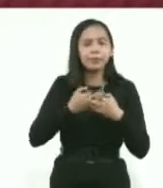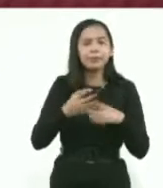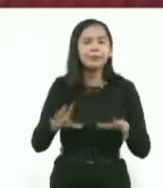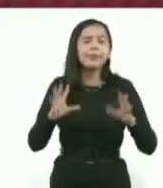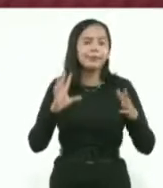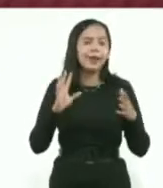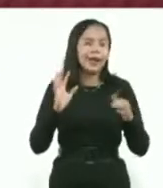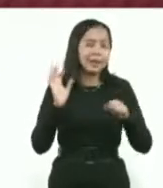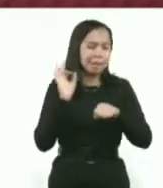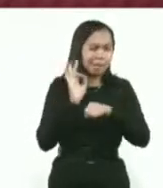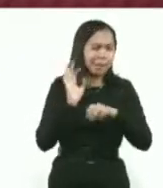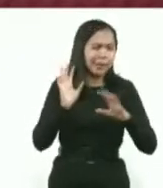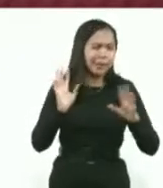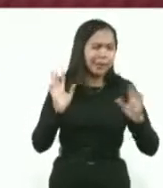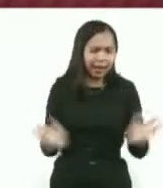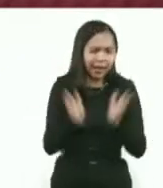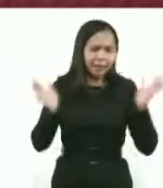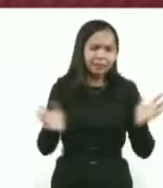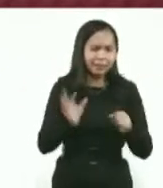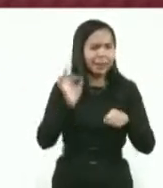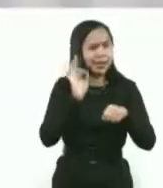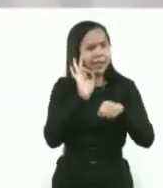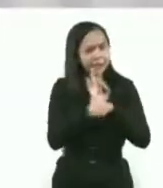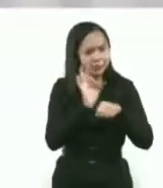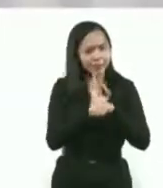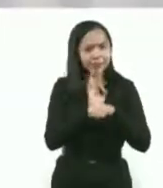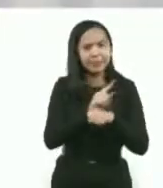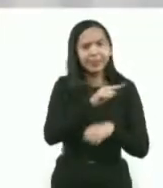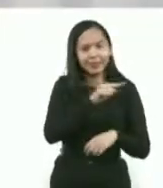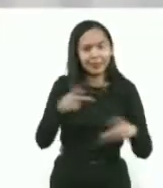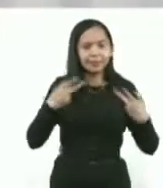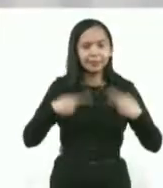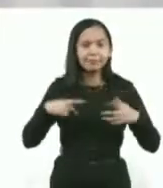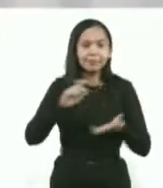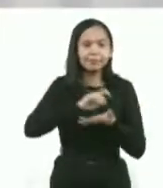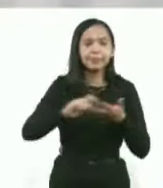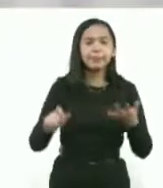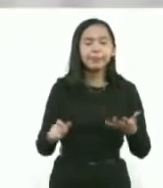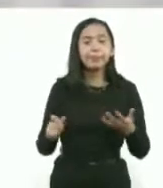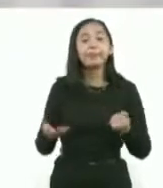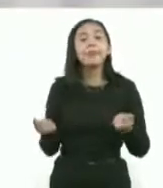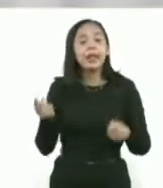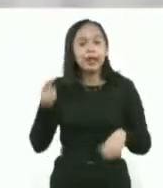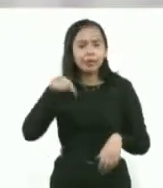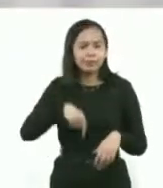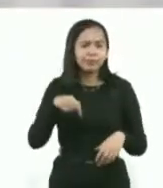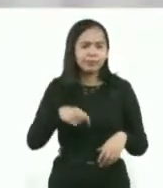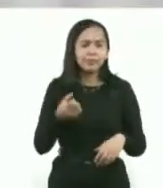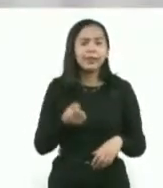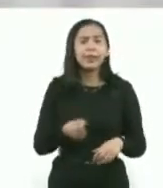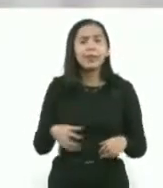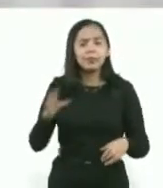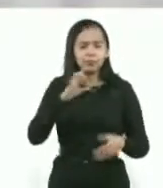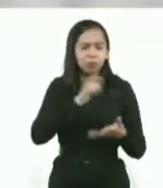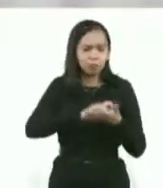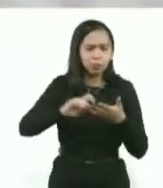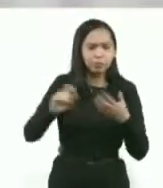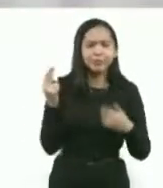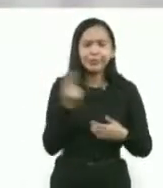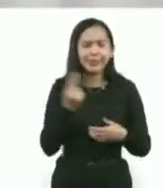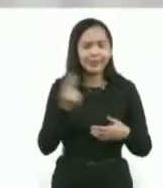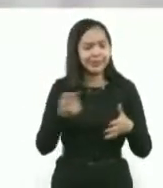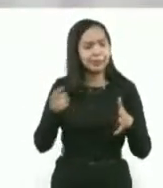Ciudad de México con información. El consumo debe ser informado, seguro,